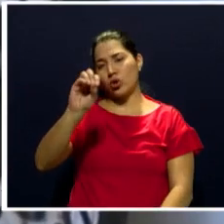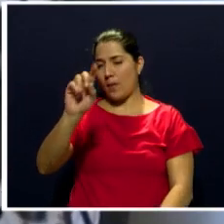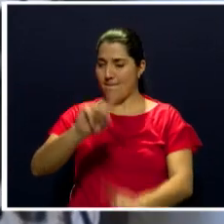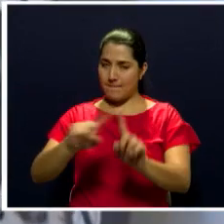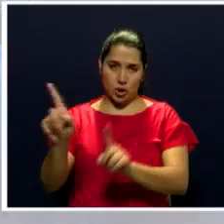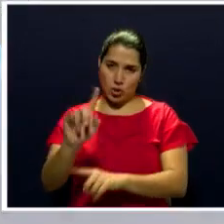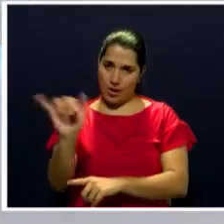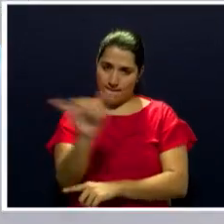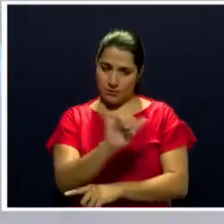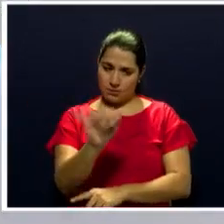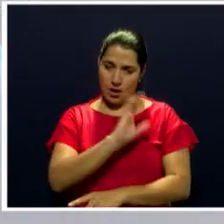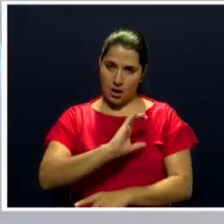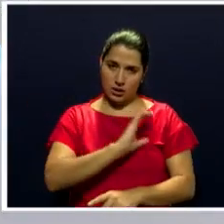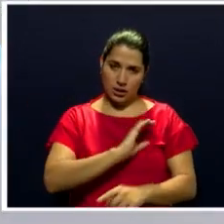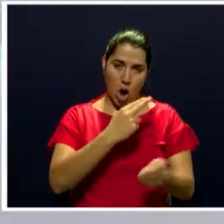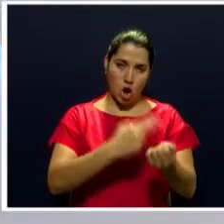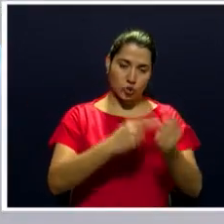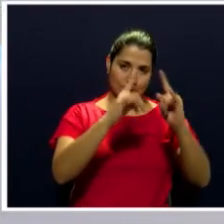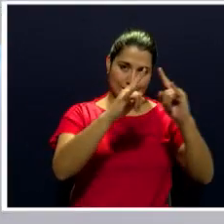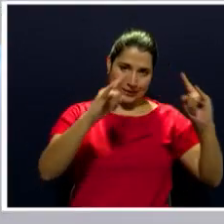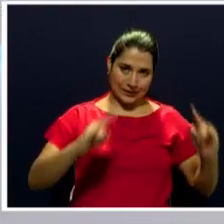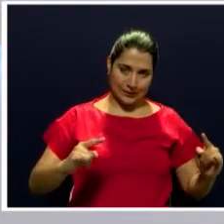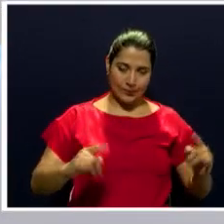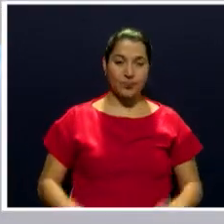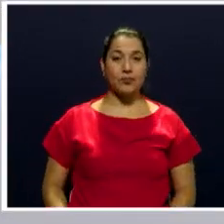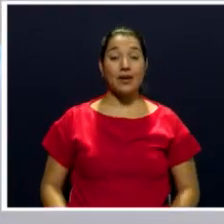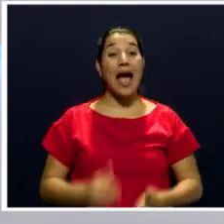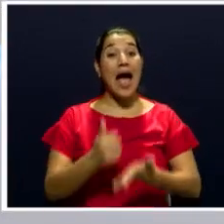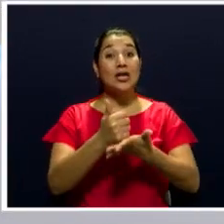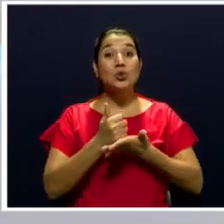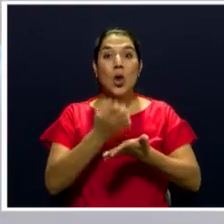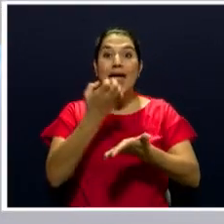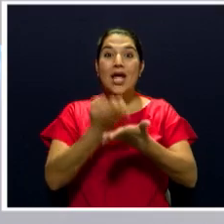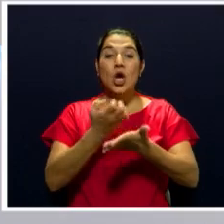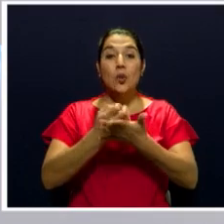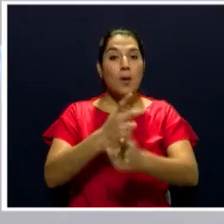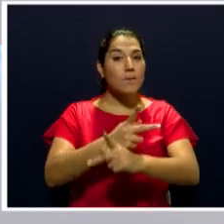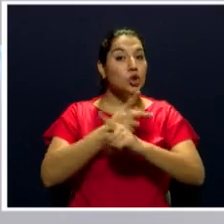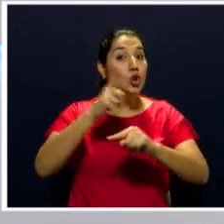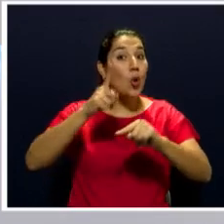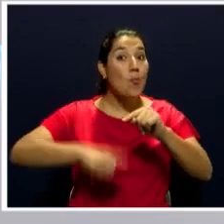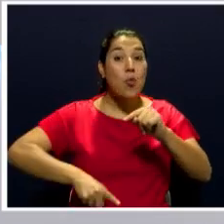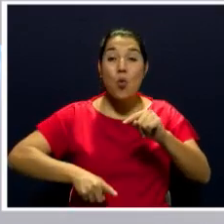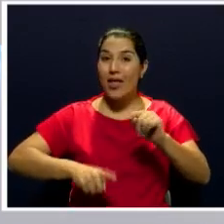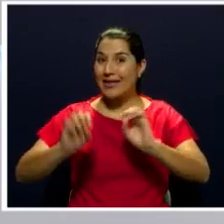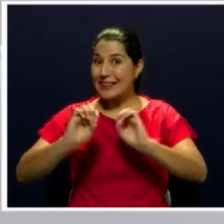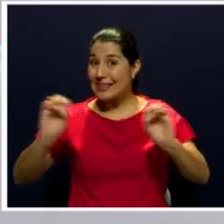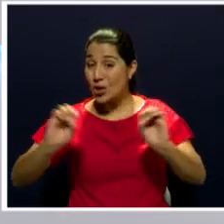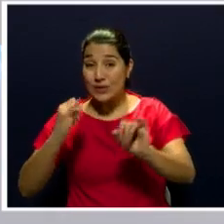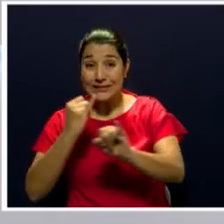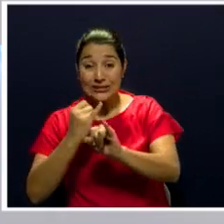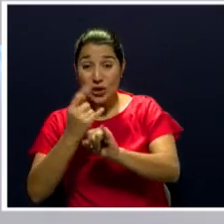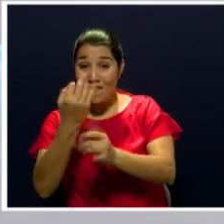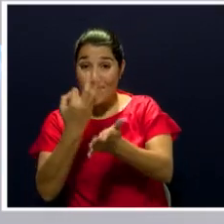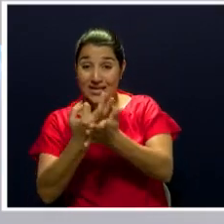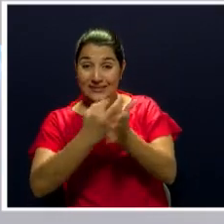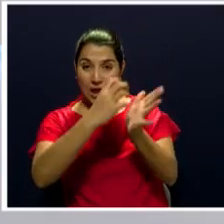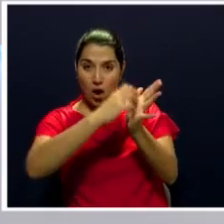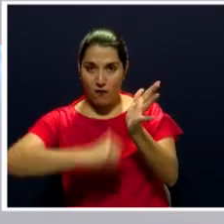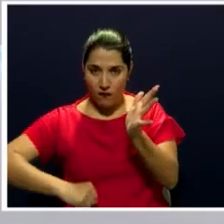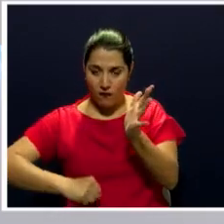Campaña. Y los bonos Proteger no se pueden embargar. es un dinero que además no puede ser retenido por